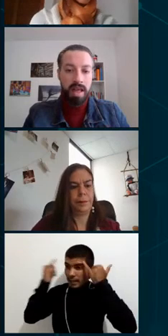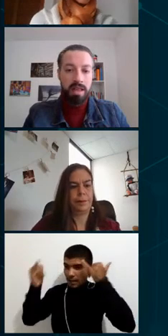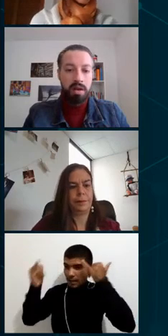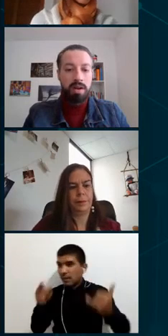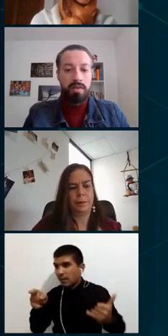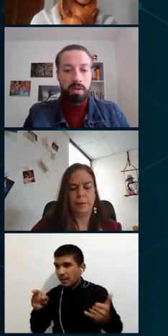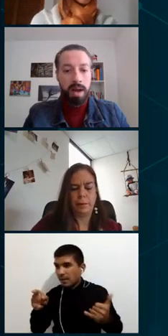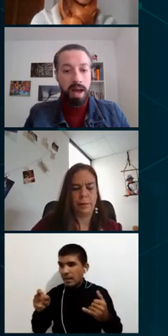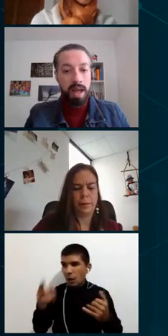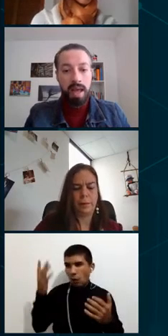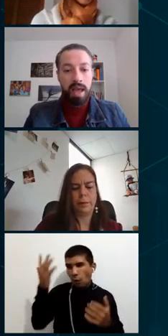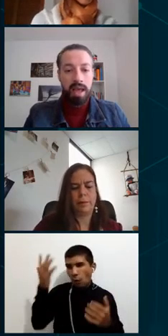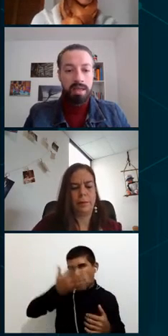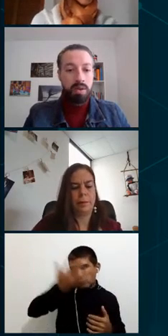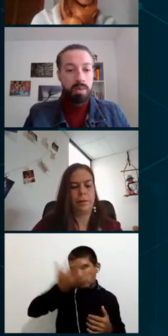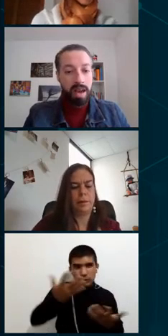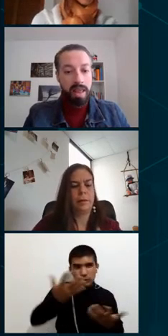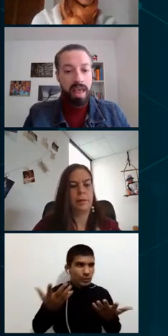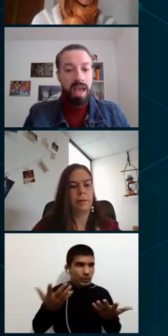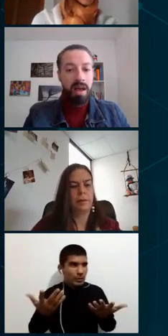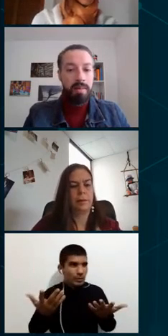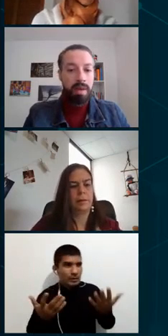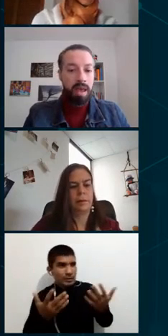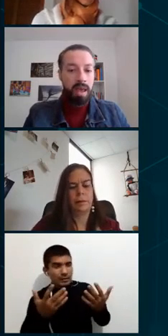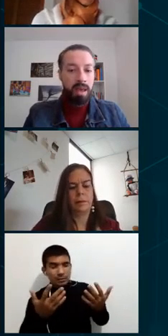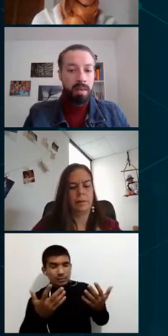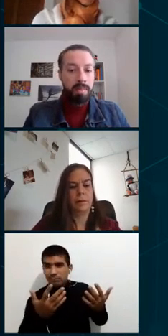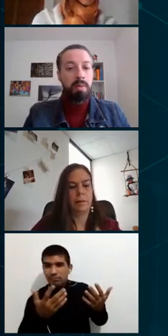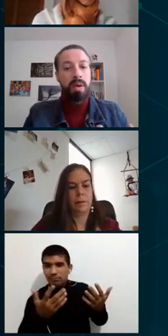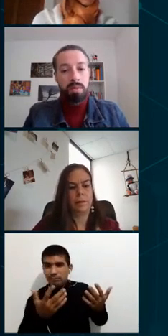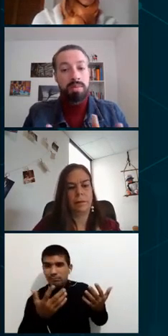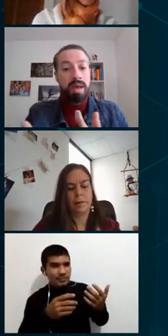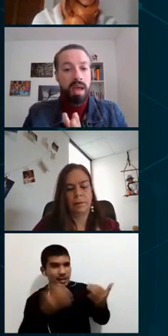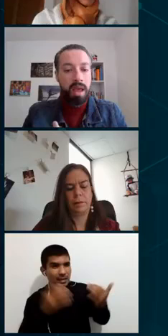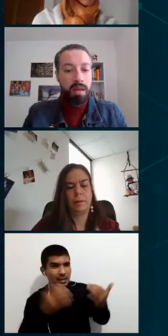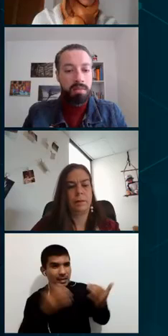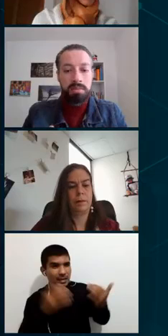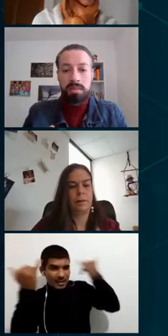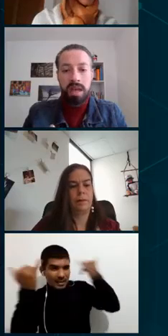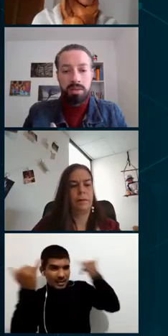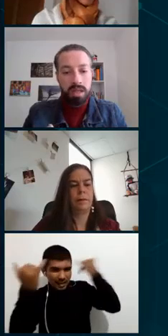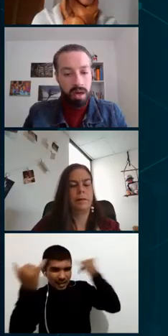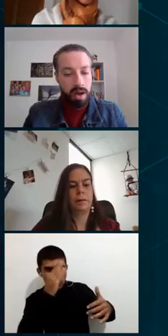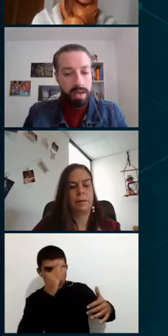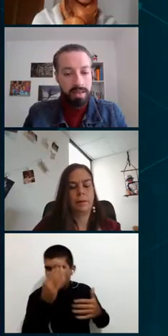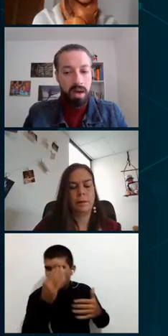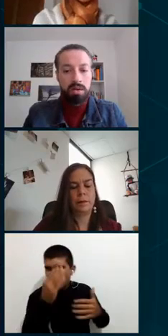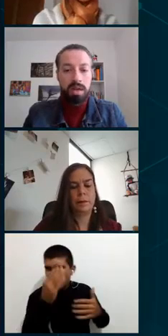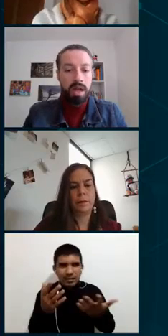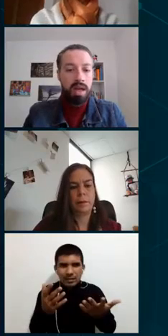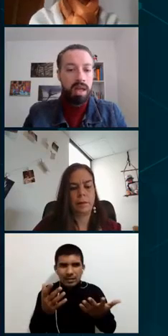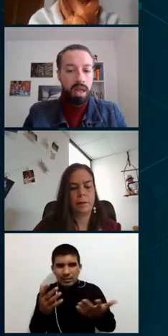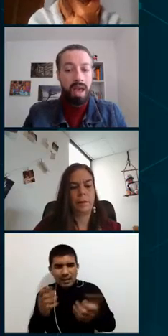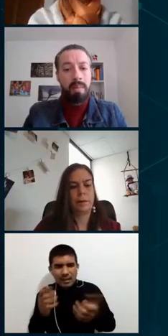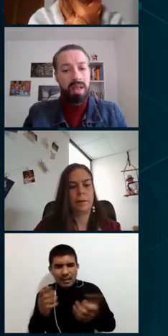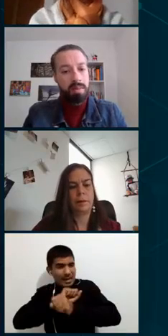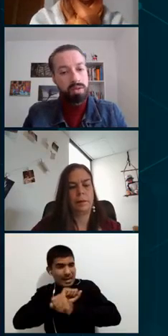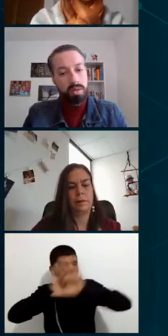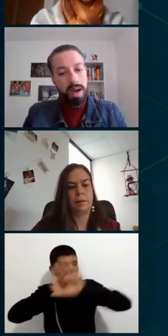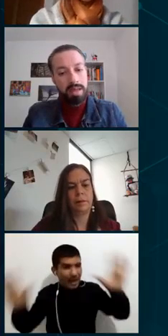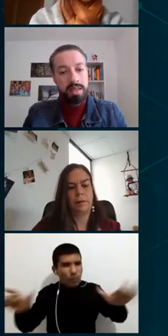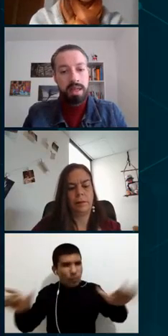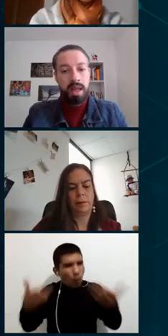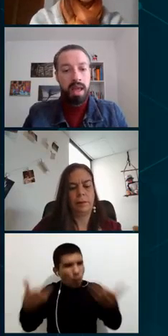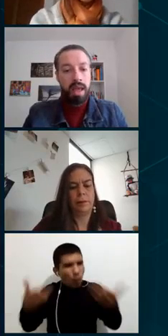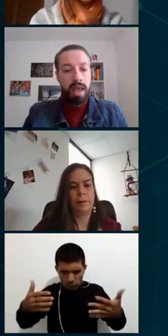bueno, esta de alguna forma es muy buena idea, pero podemos, digamos que trabajar esta otra que